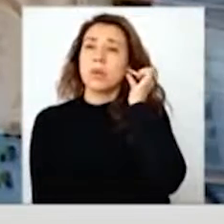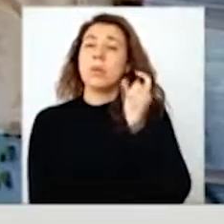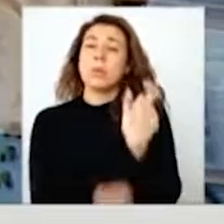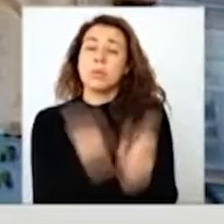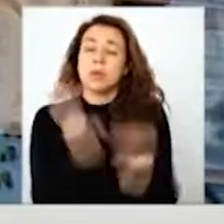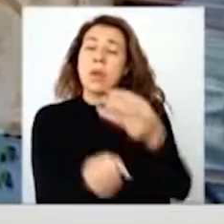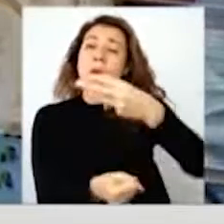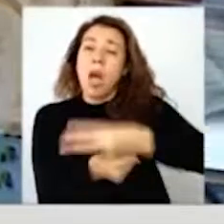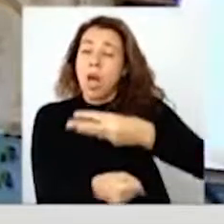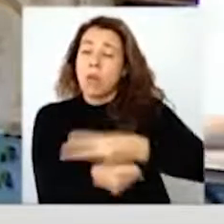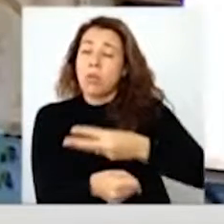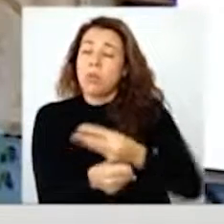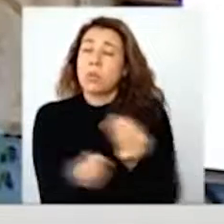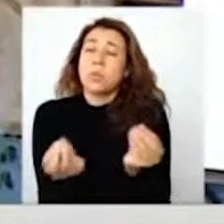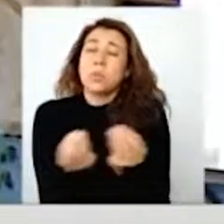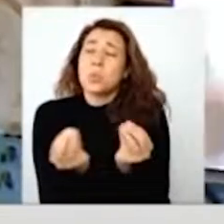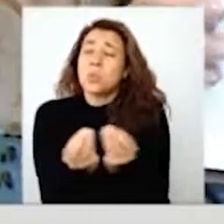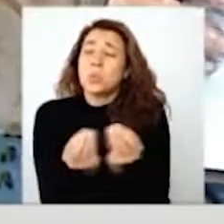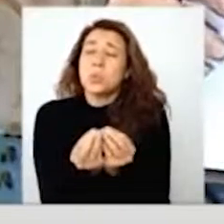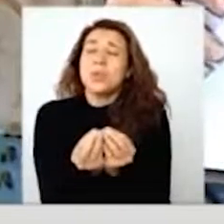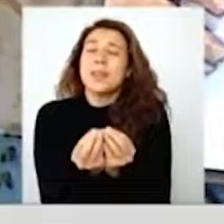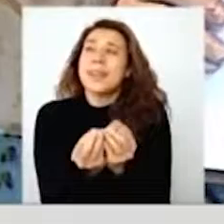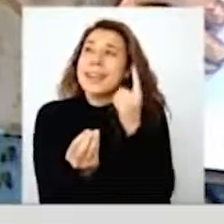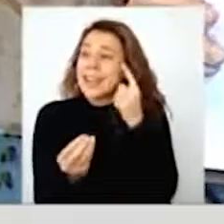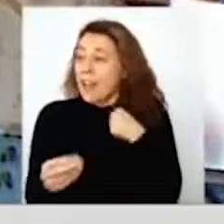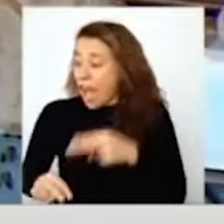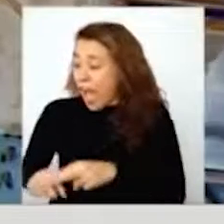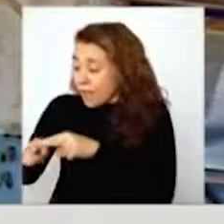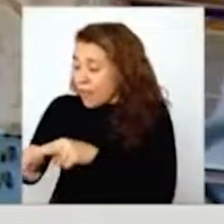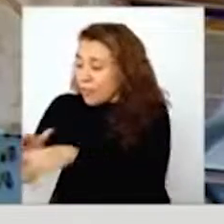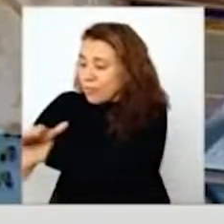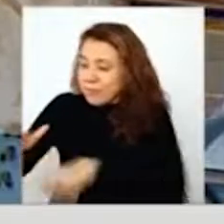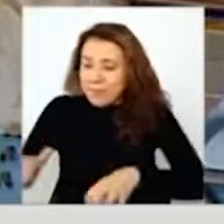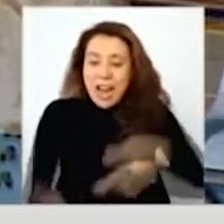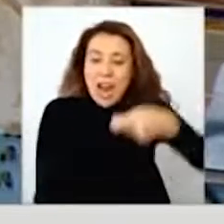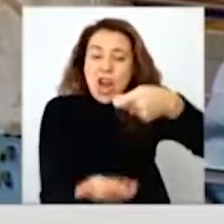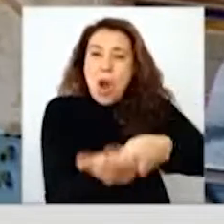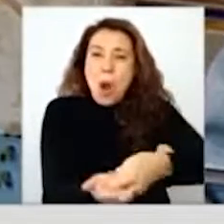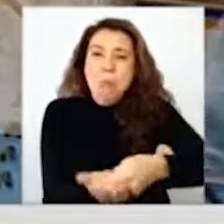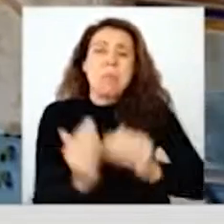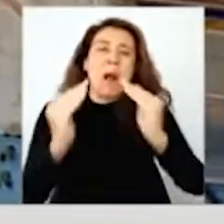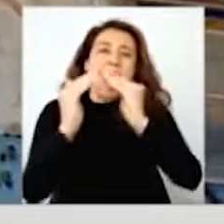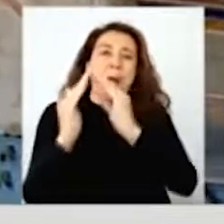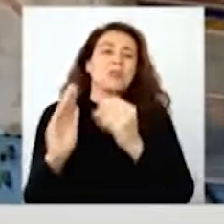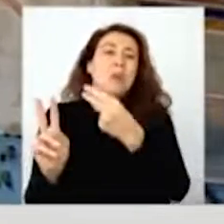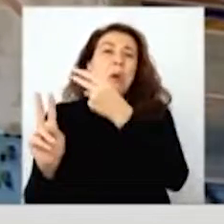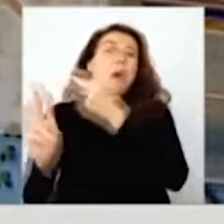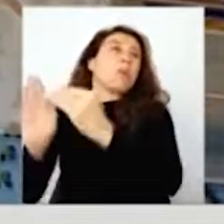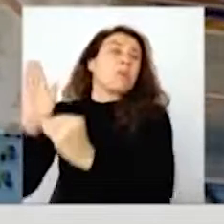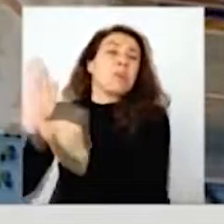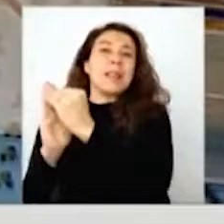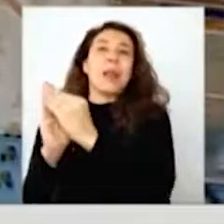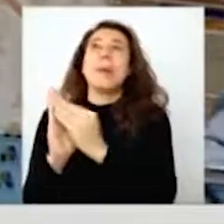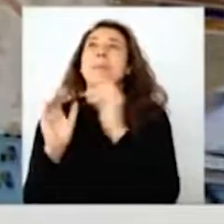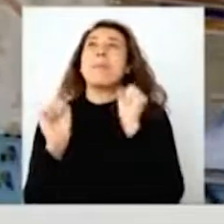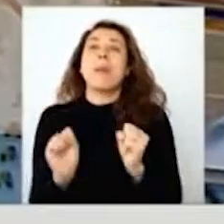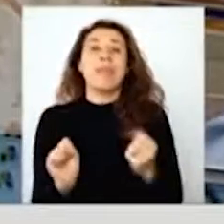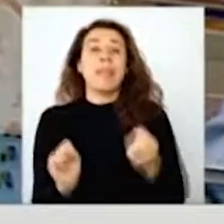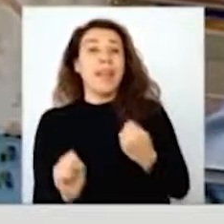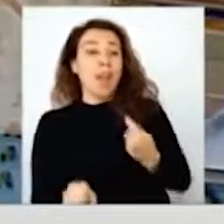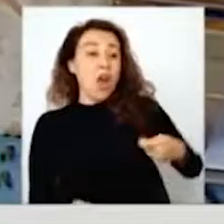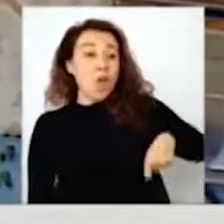han invertido en tener un bien y que pueden con ello complementar su jubilación